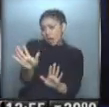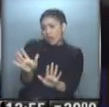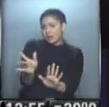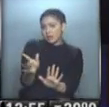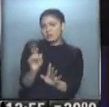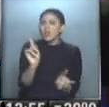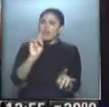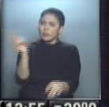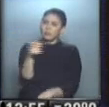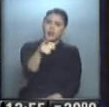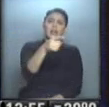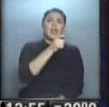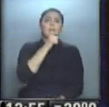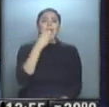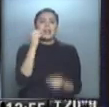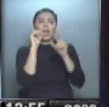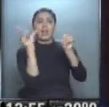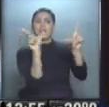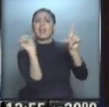sé. No vaya ahí por la imagen.